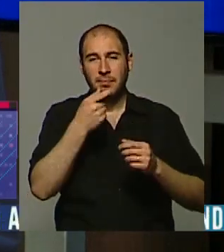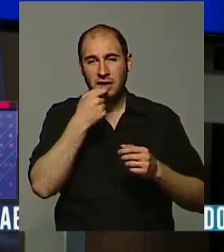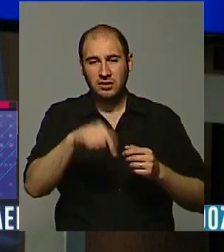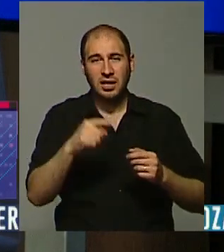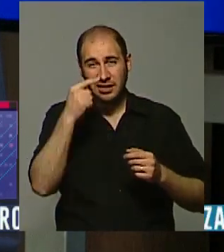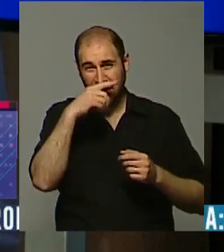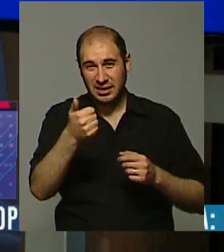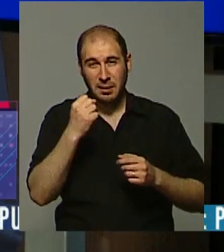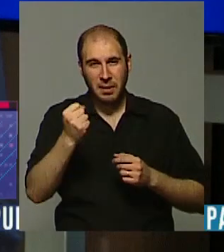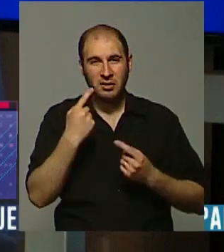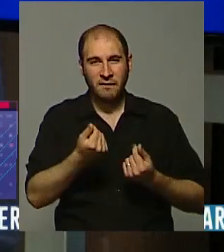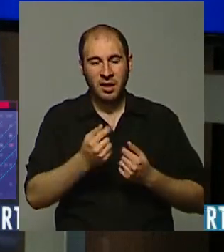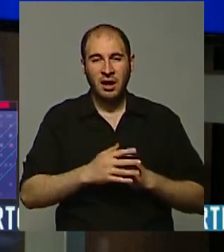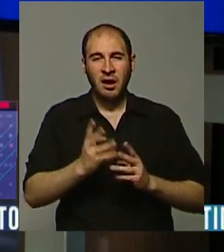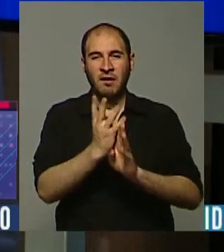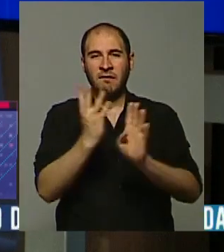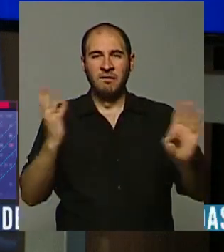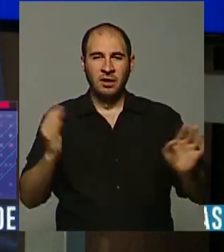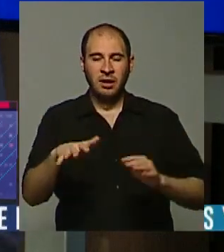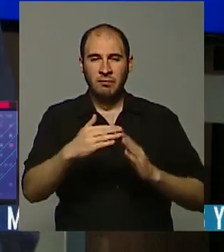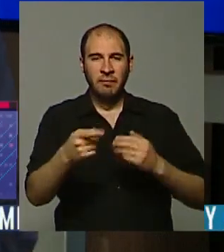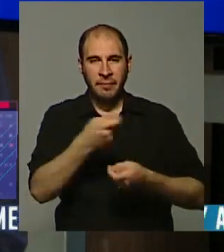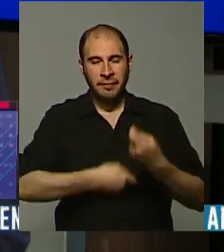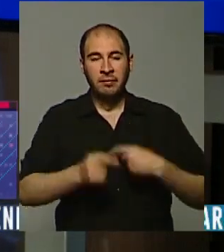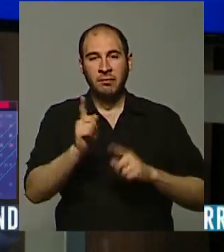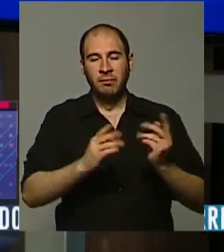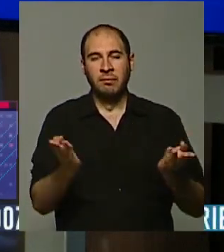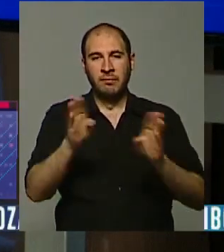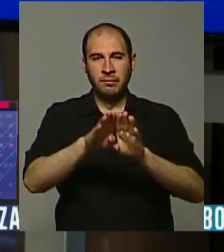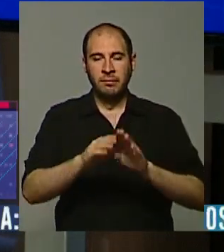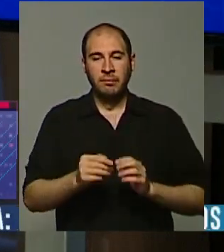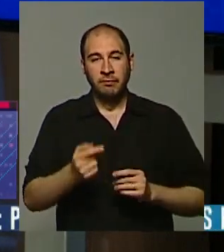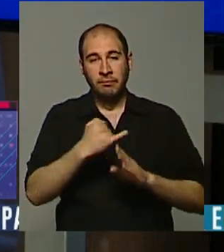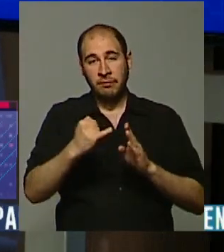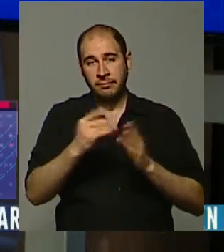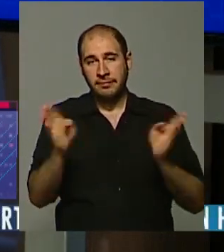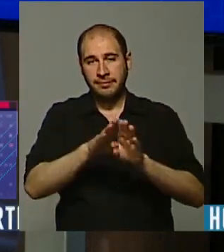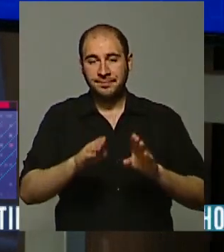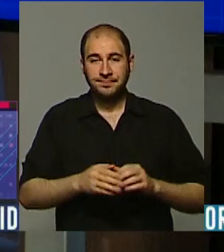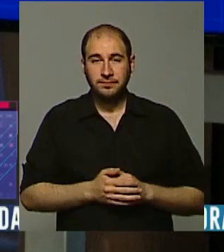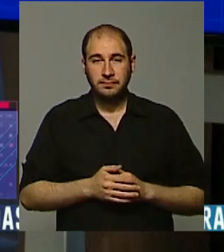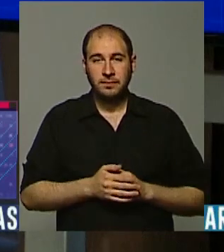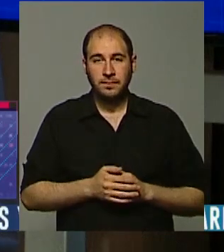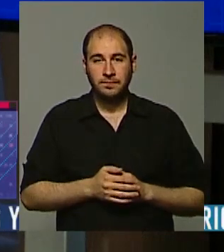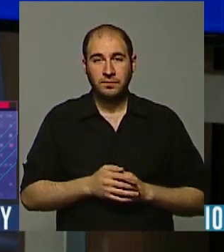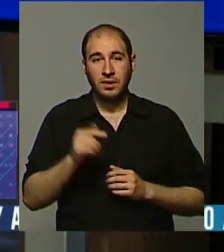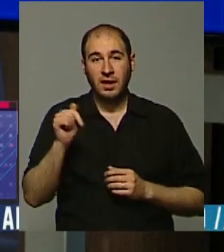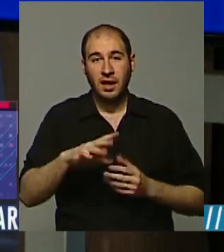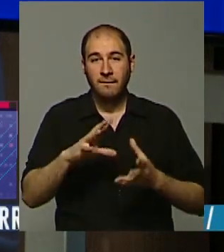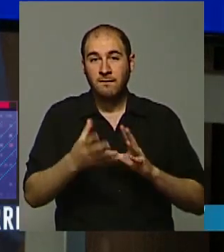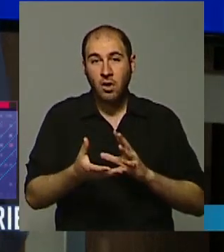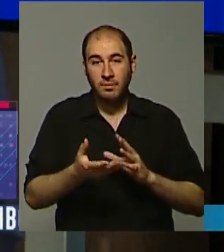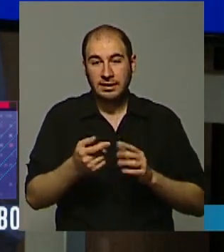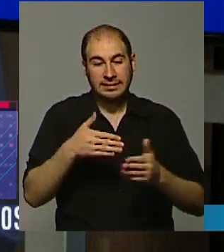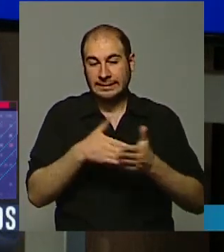76 pesos, habían colas en casas de cambio, algunas cerraron sus puertas al mediodía. Es decir, que no había alternativa que colocar